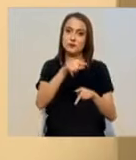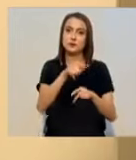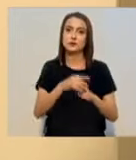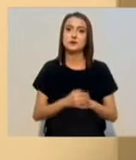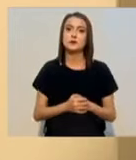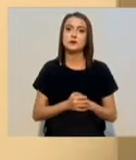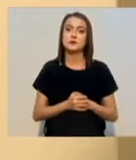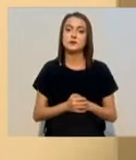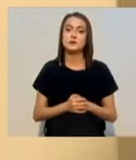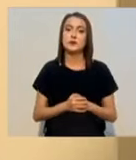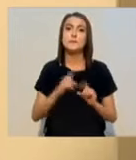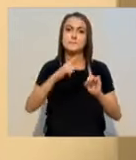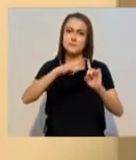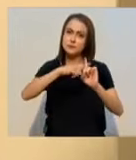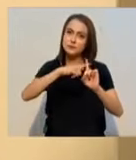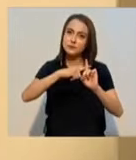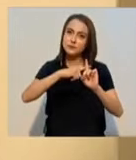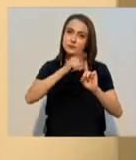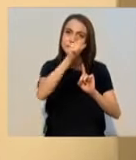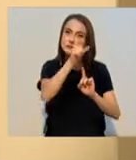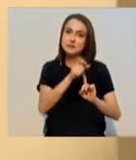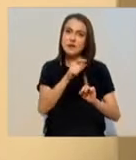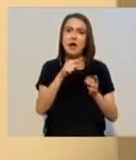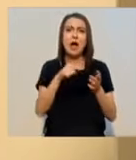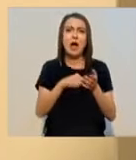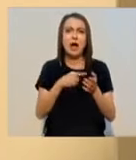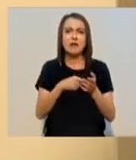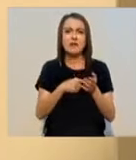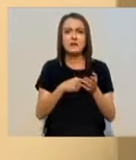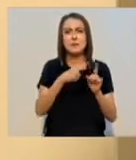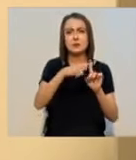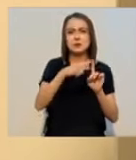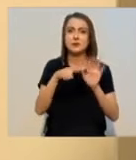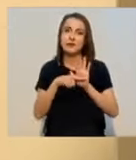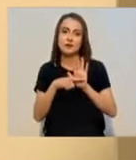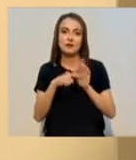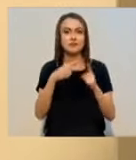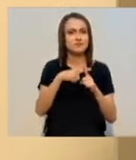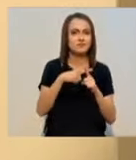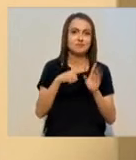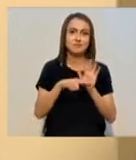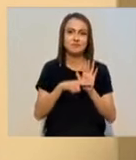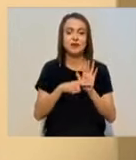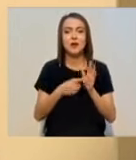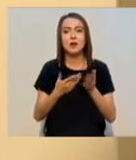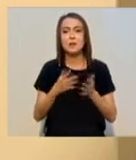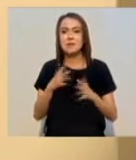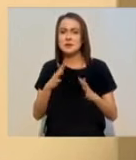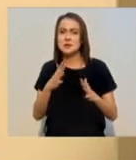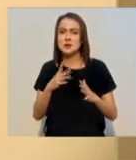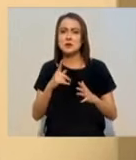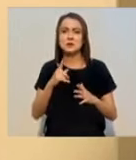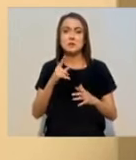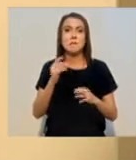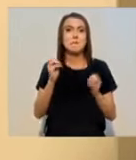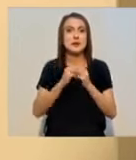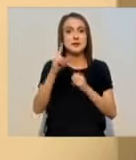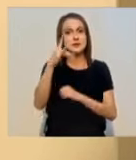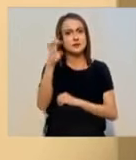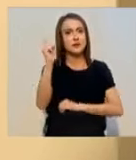una persona que estuvo positivo o a veces fluctuaba entre positivo y negativo por más de 100